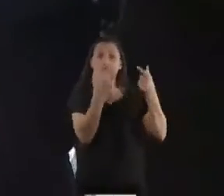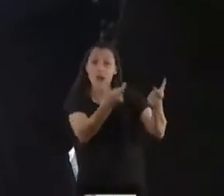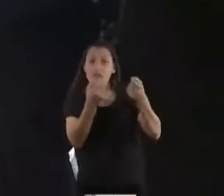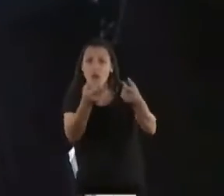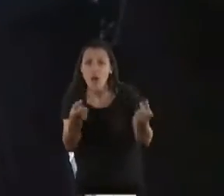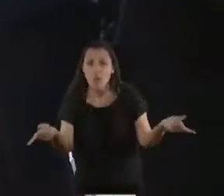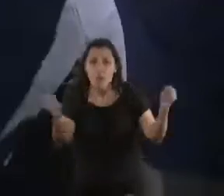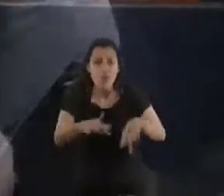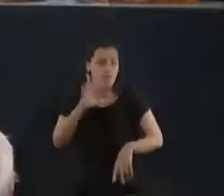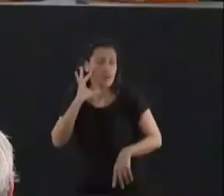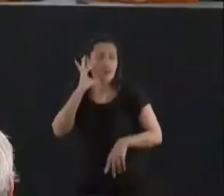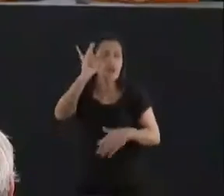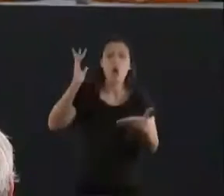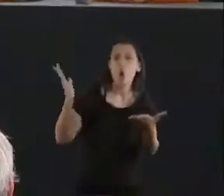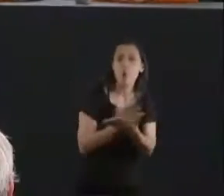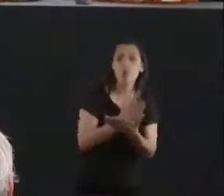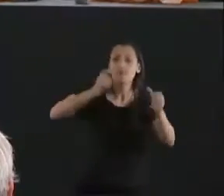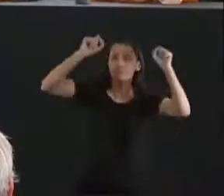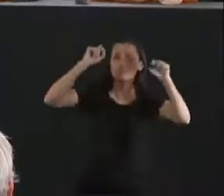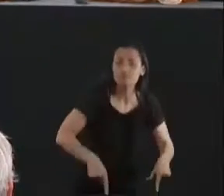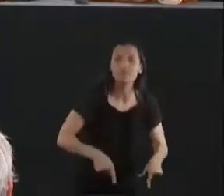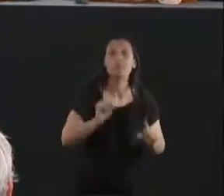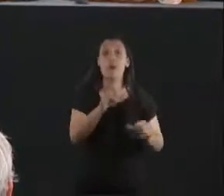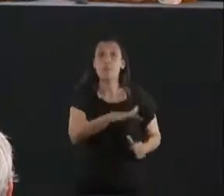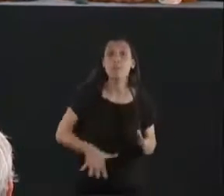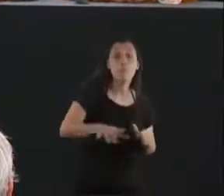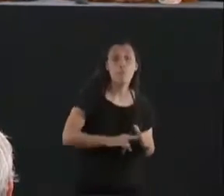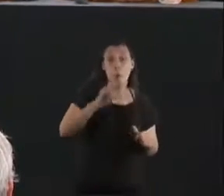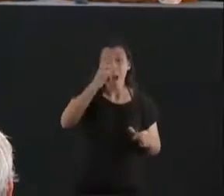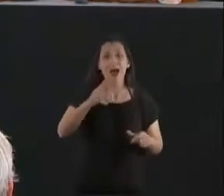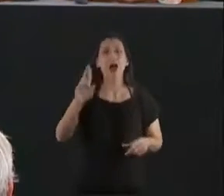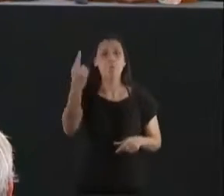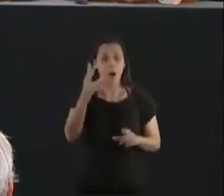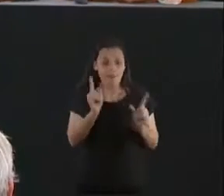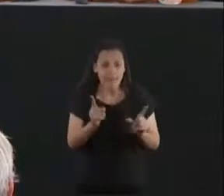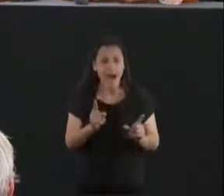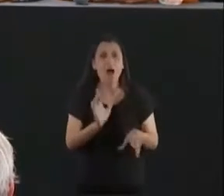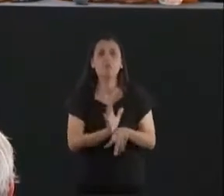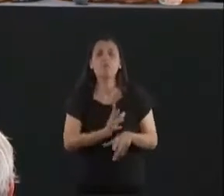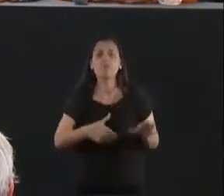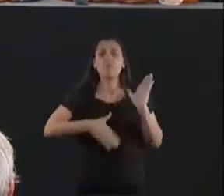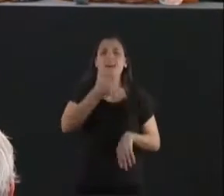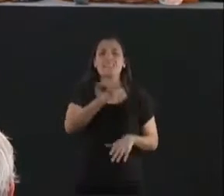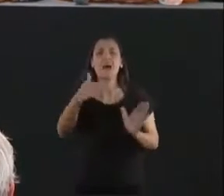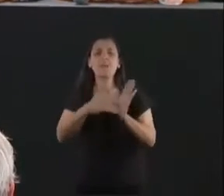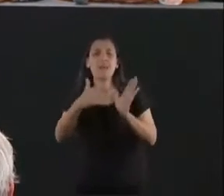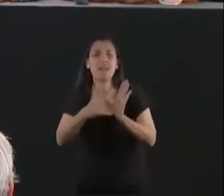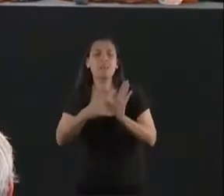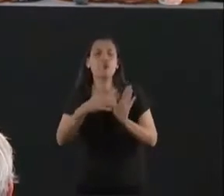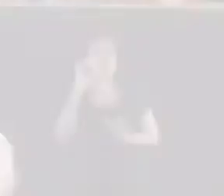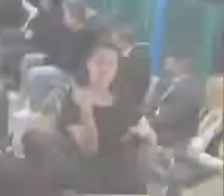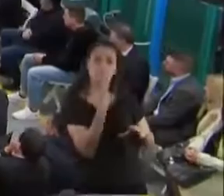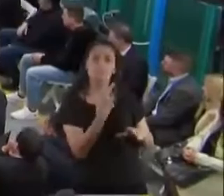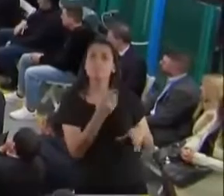logramos récords de producción de gas de Vaca Muerta y nos ahorramos más de 6.000 millones de dólares de